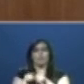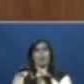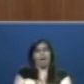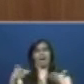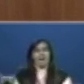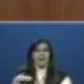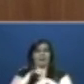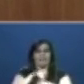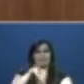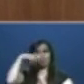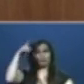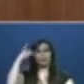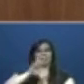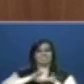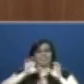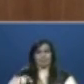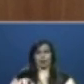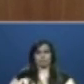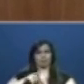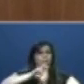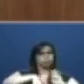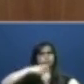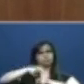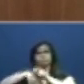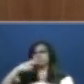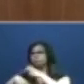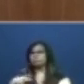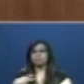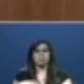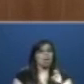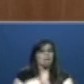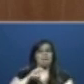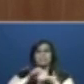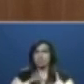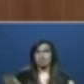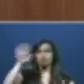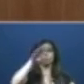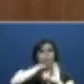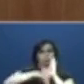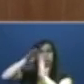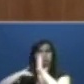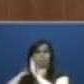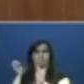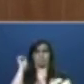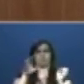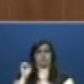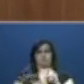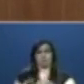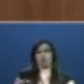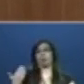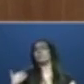León que incluirá de manera actualizada toda la programación generada en la comunidad y aprobar en la primavera de